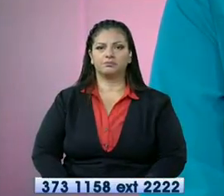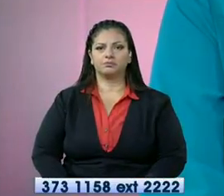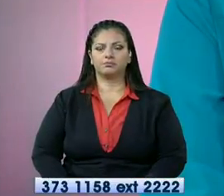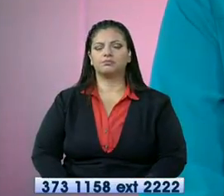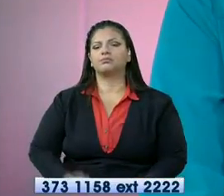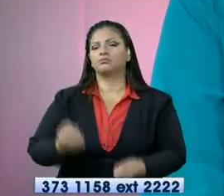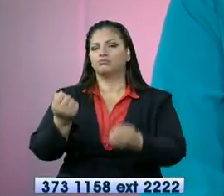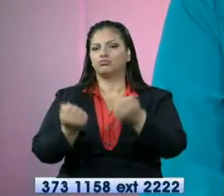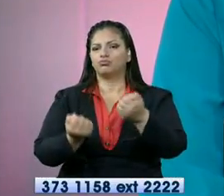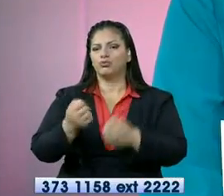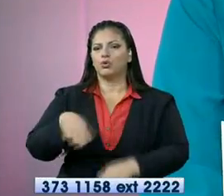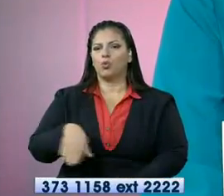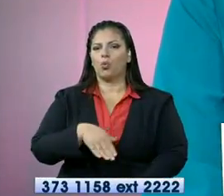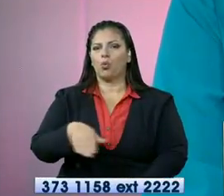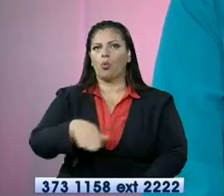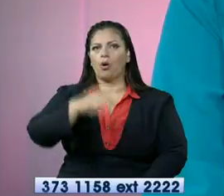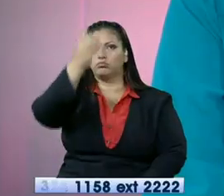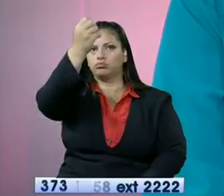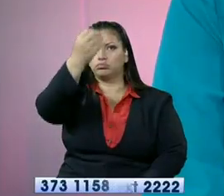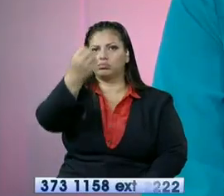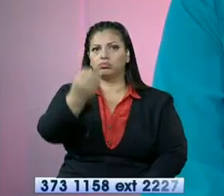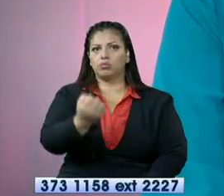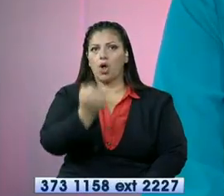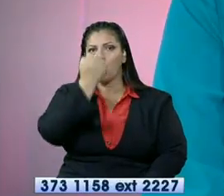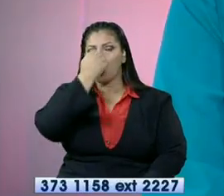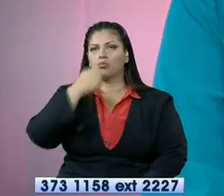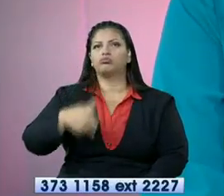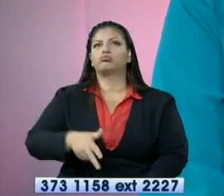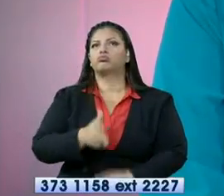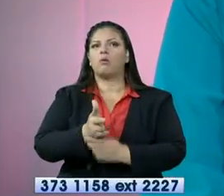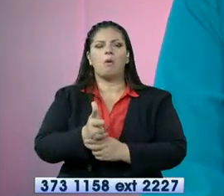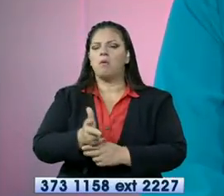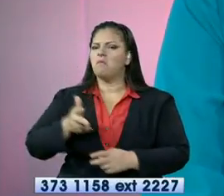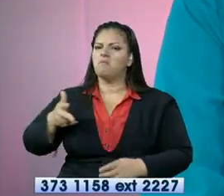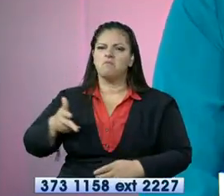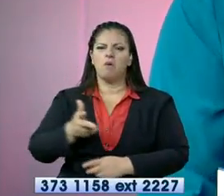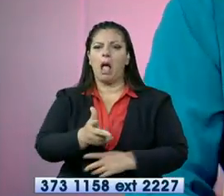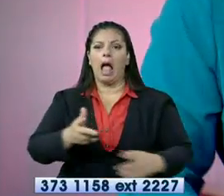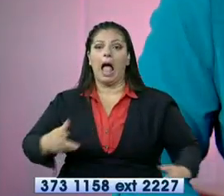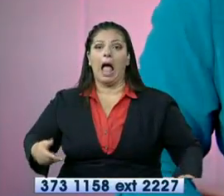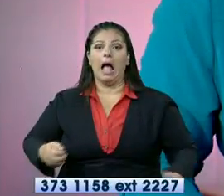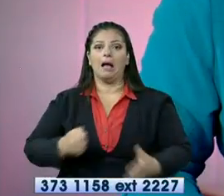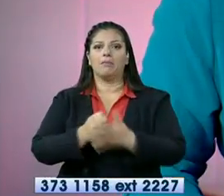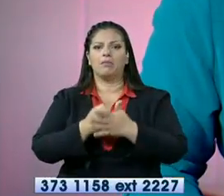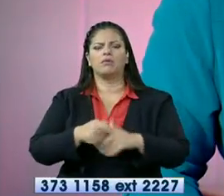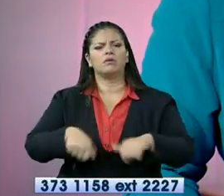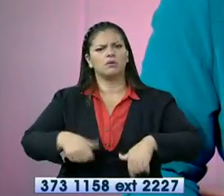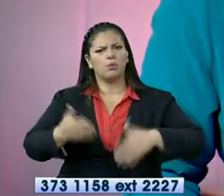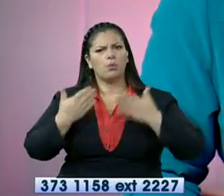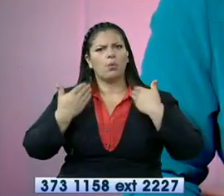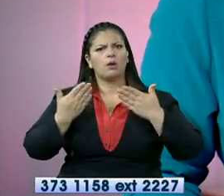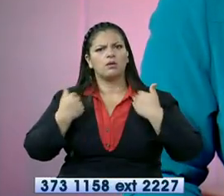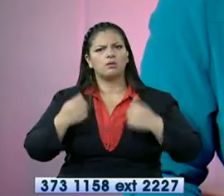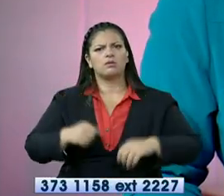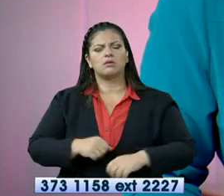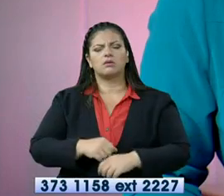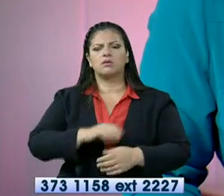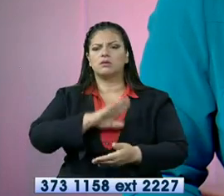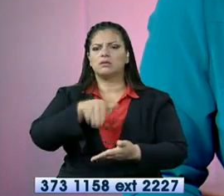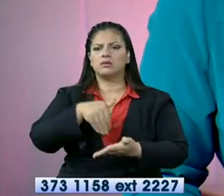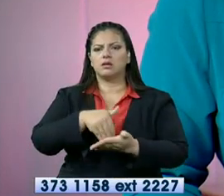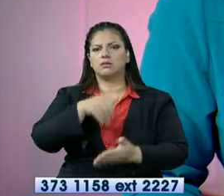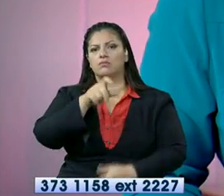percance ocurrió esta madrugada en el centro de Guayaquil y dejó como saldo 3 personas heridas.